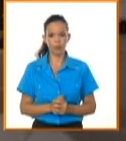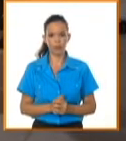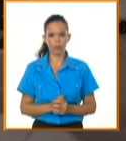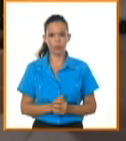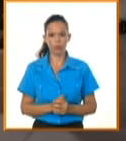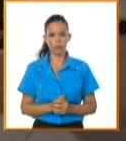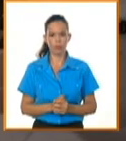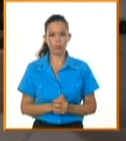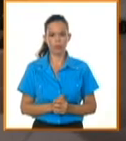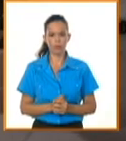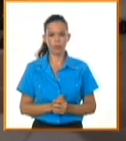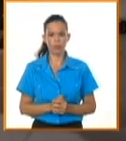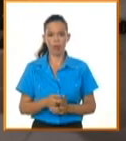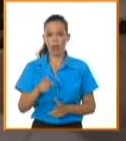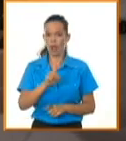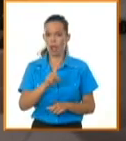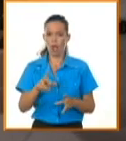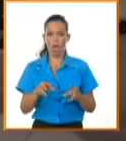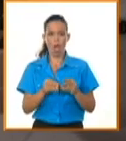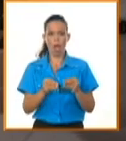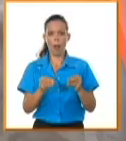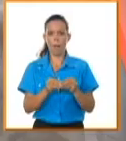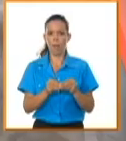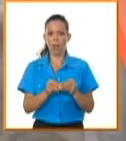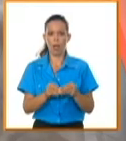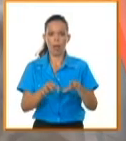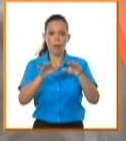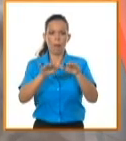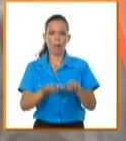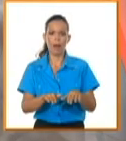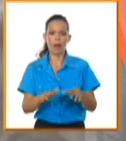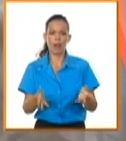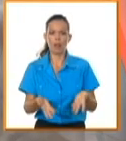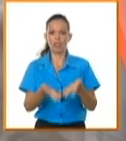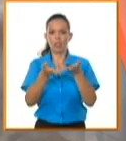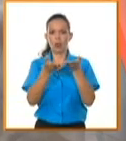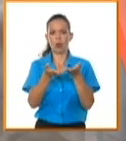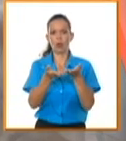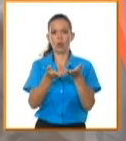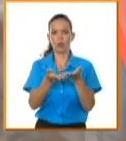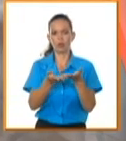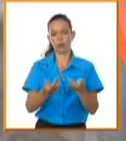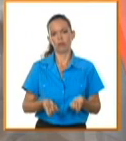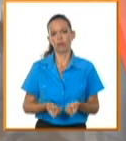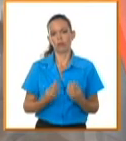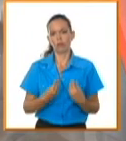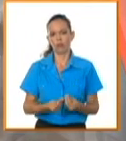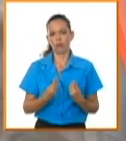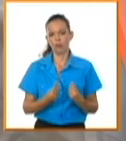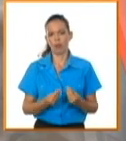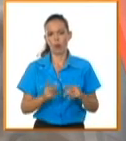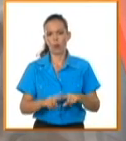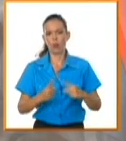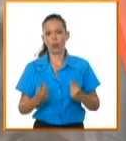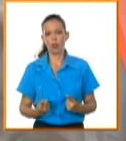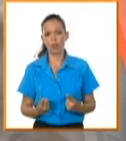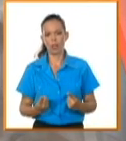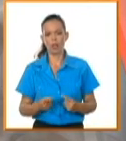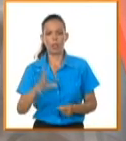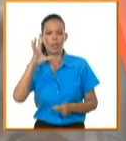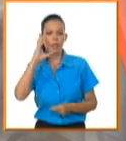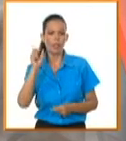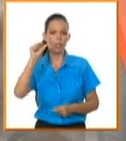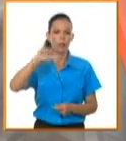se detuviera el desarrollo de cualquier actor económico por un mal entendimiento o por